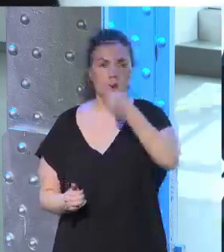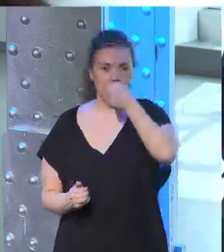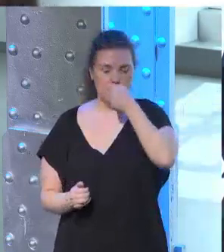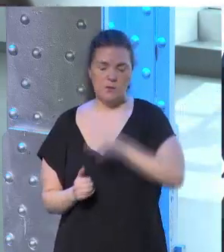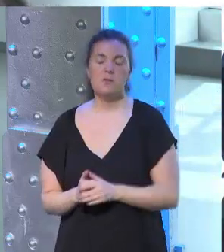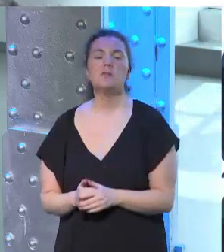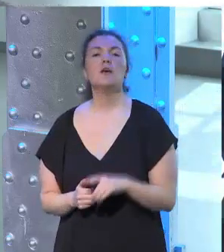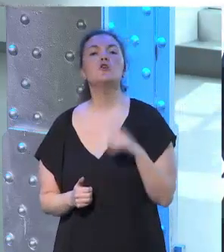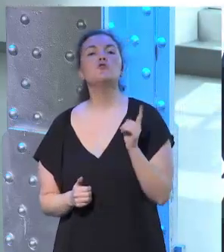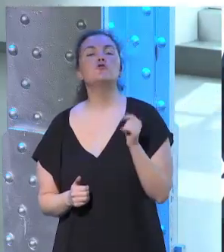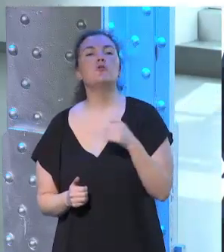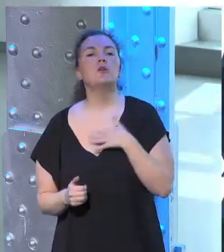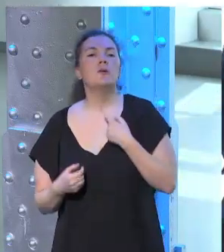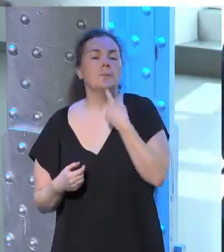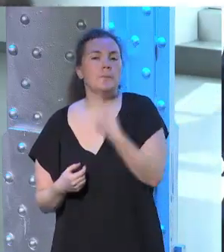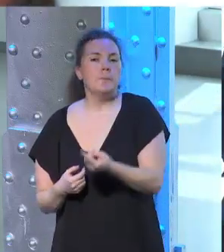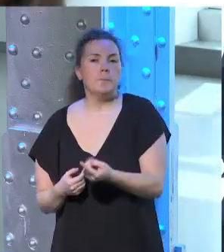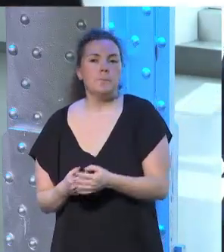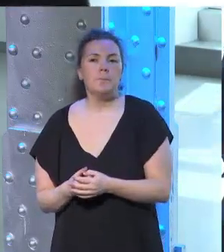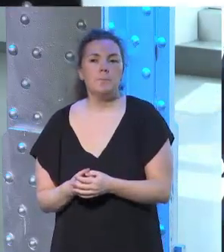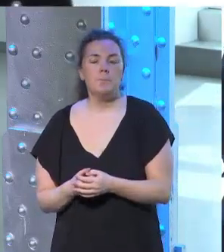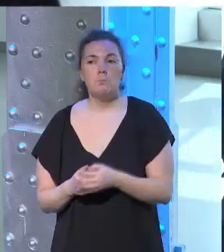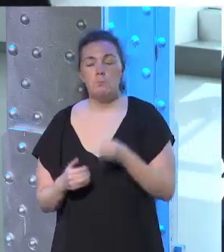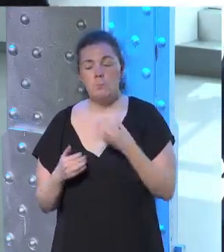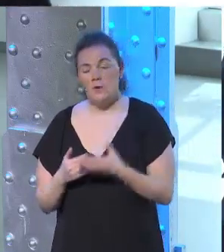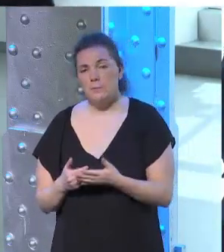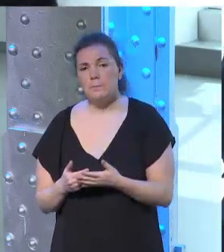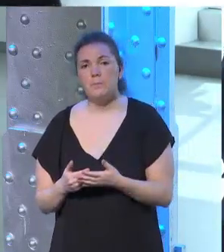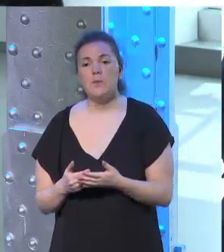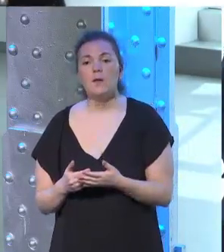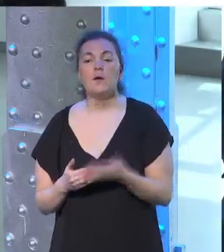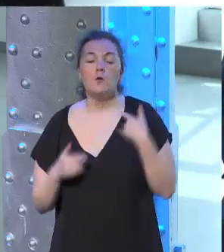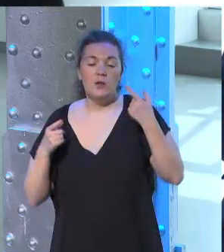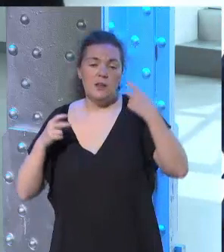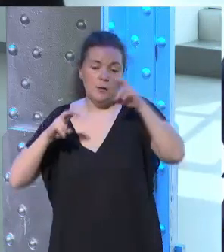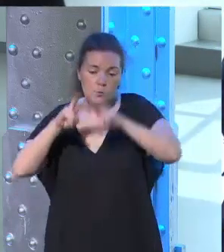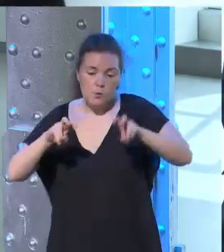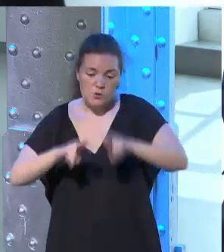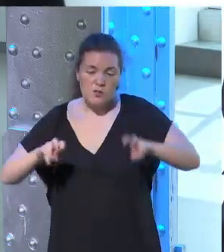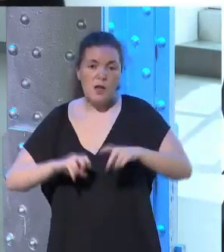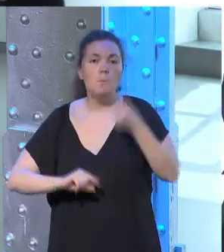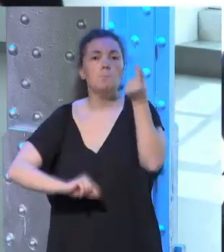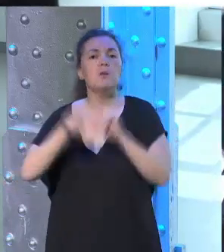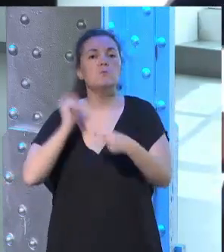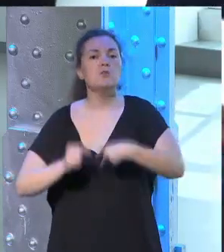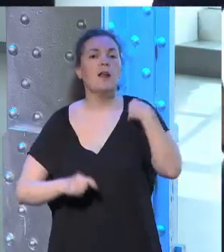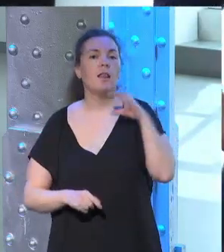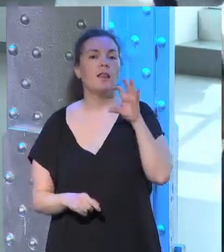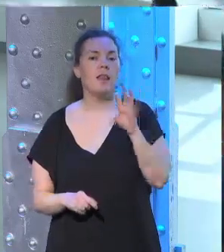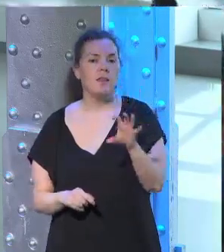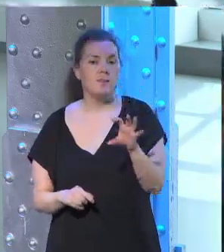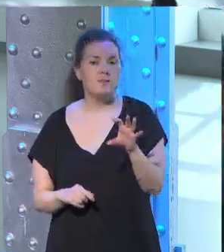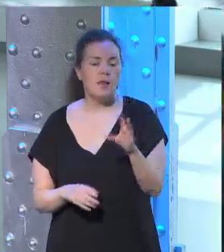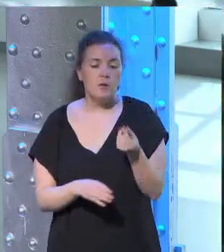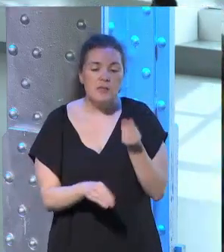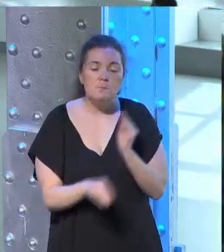Sí, simplemente comentar que bueno, cuando tratas de buscar en un presupuesto del Estado qué es lo que se invierte